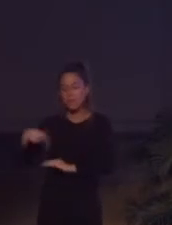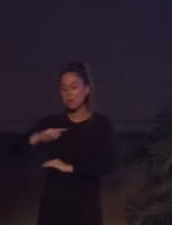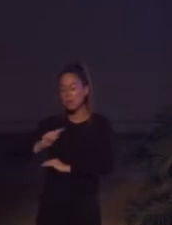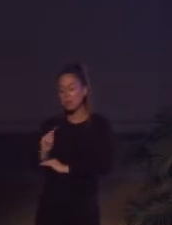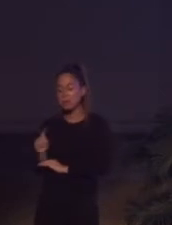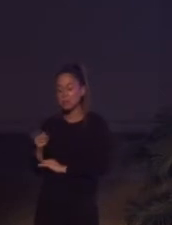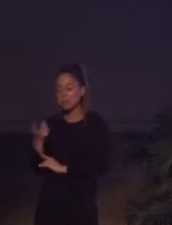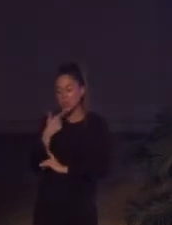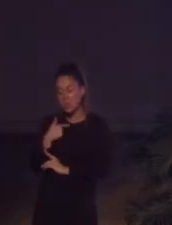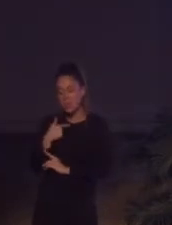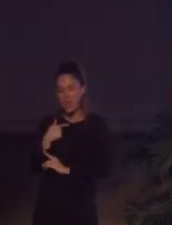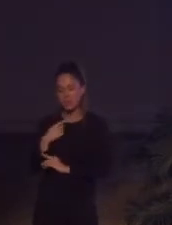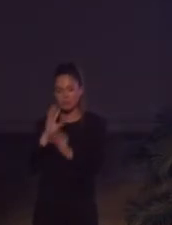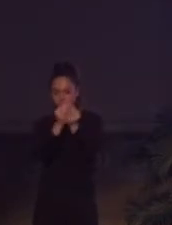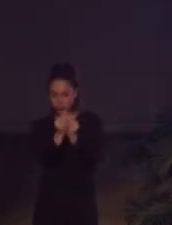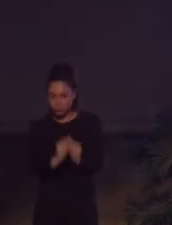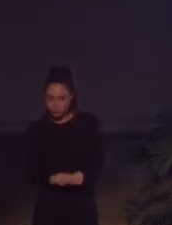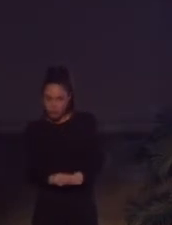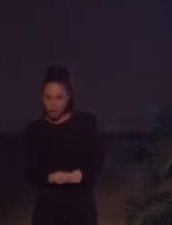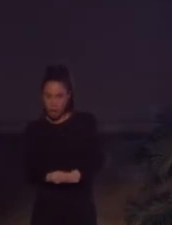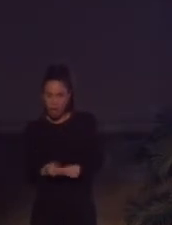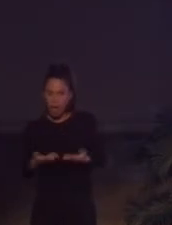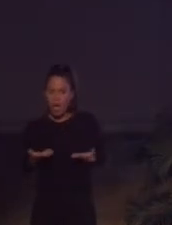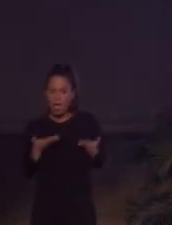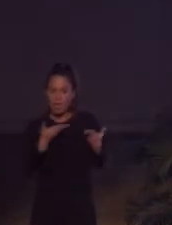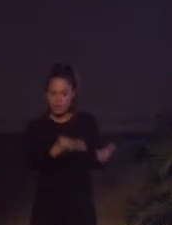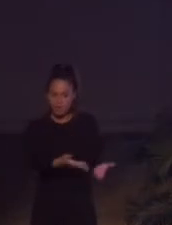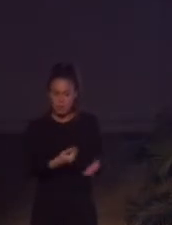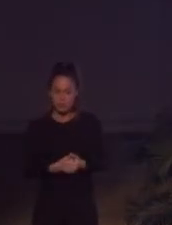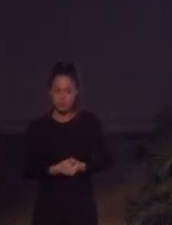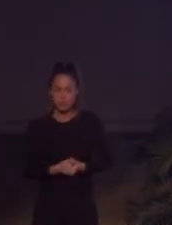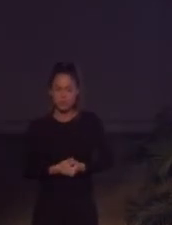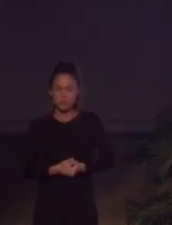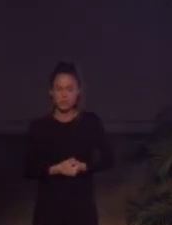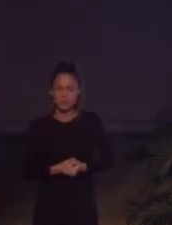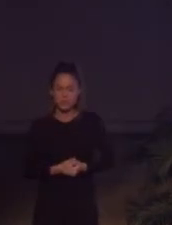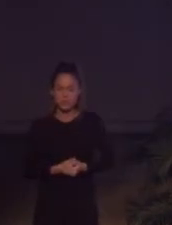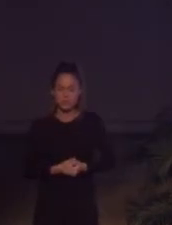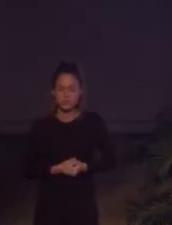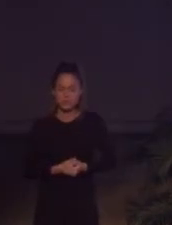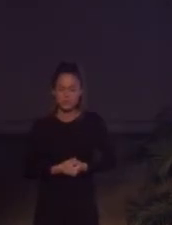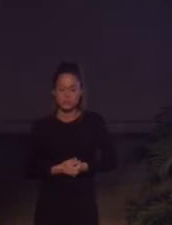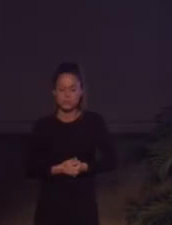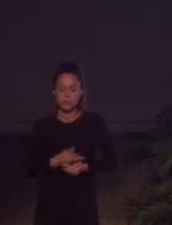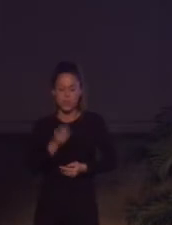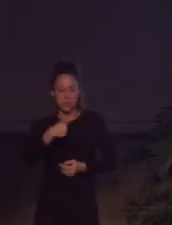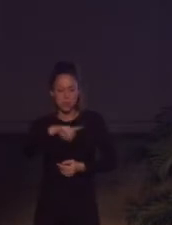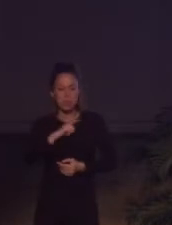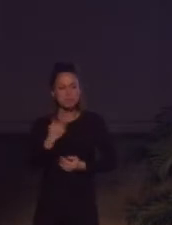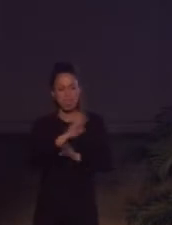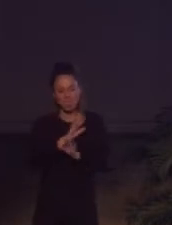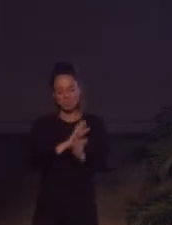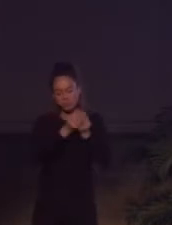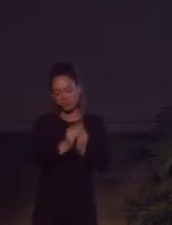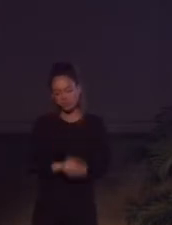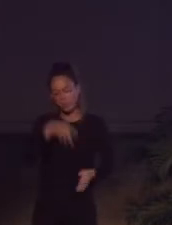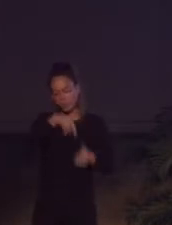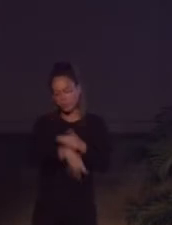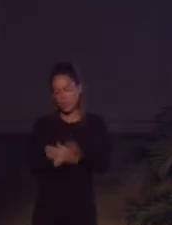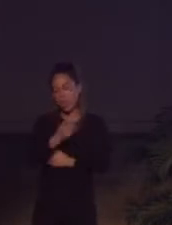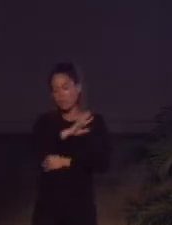revista junto con Chris Chica. Nos dijo, y además hacemos un crowdfunding. Le dijimos que sí, y